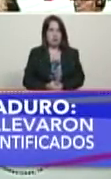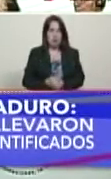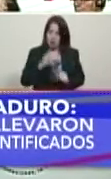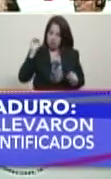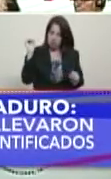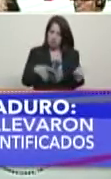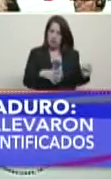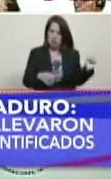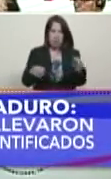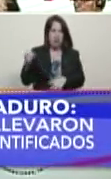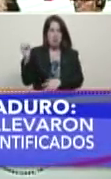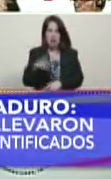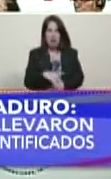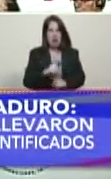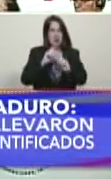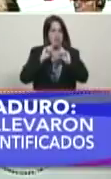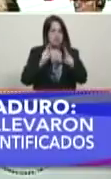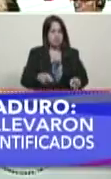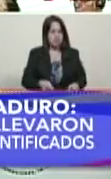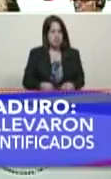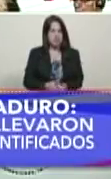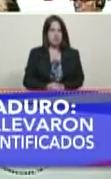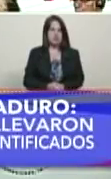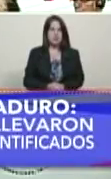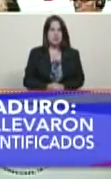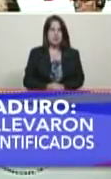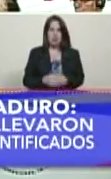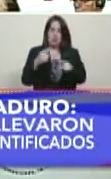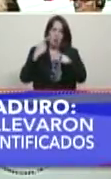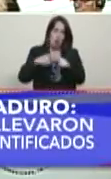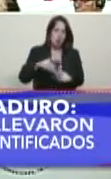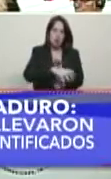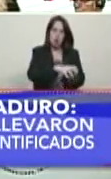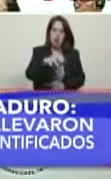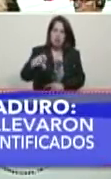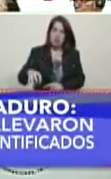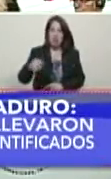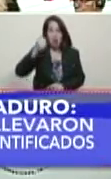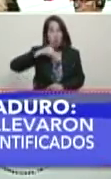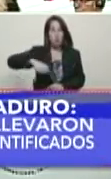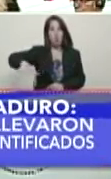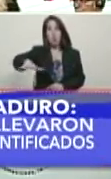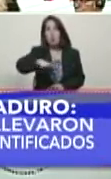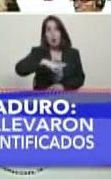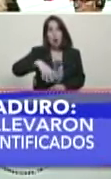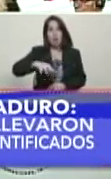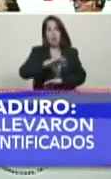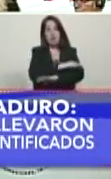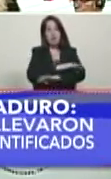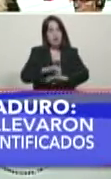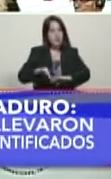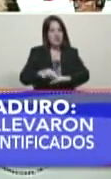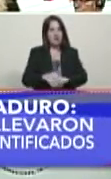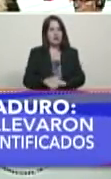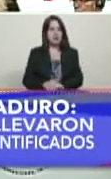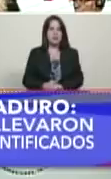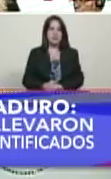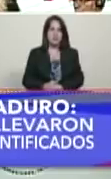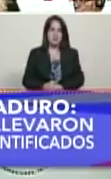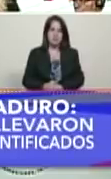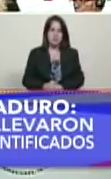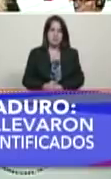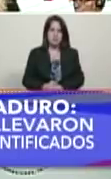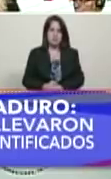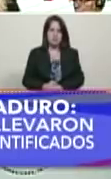capacho viejos capacho nuevo rubio todos los pueblos de la frontera de la montaña y luego llegar a